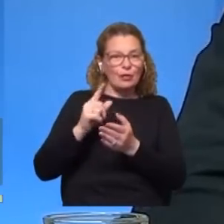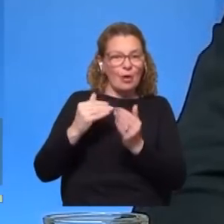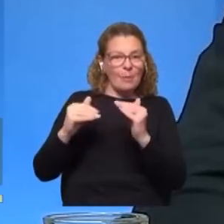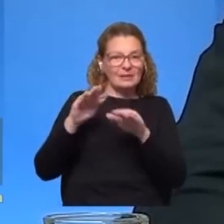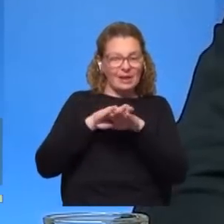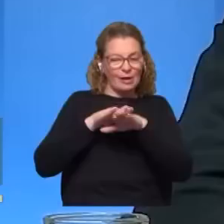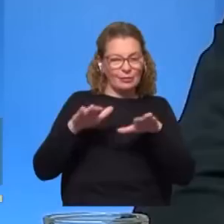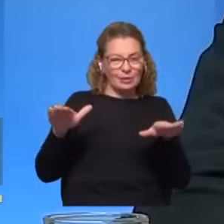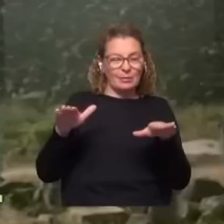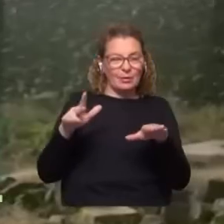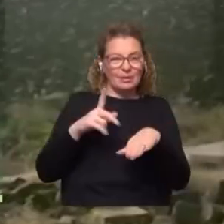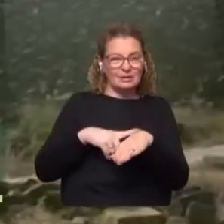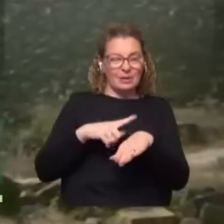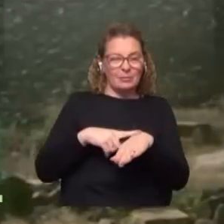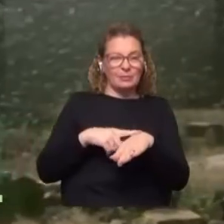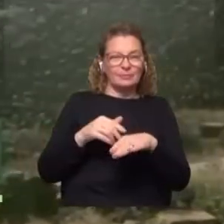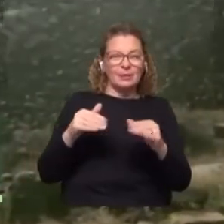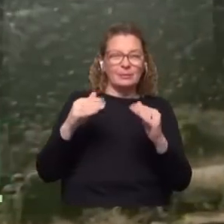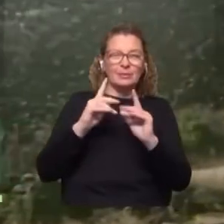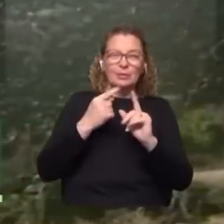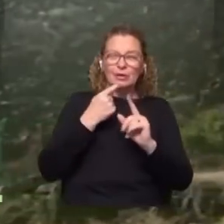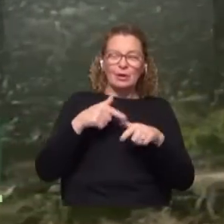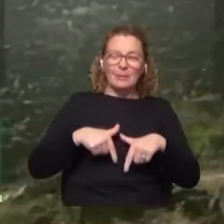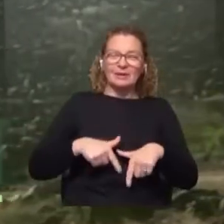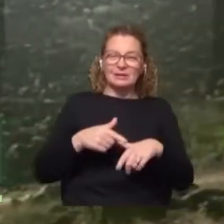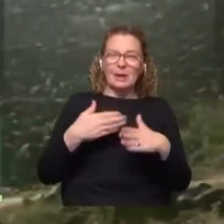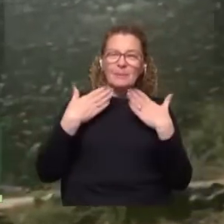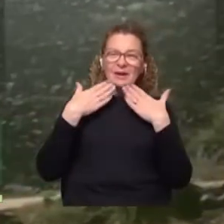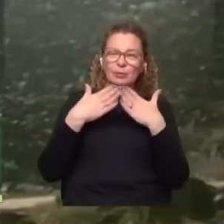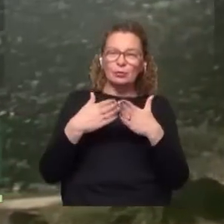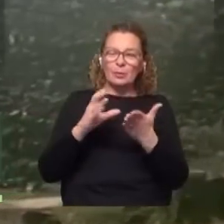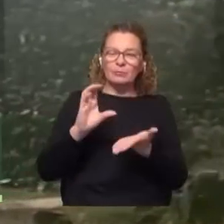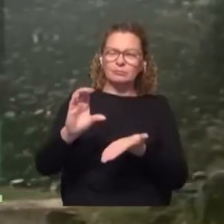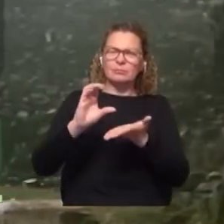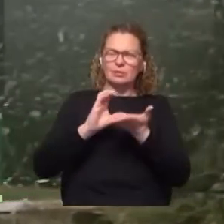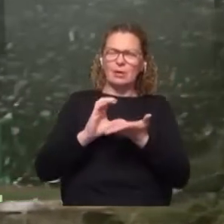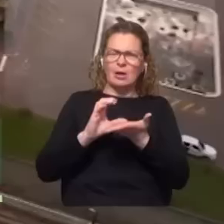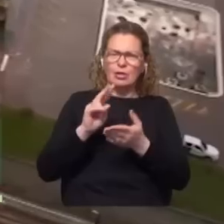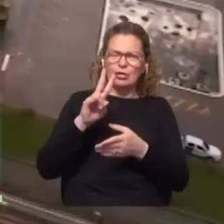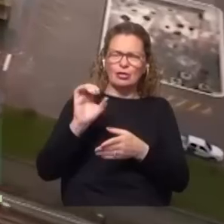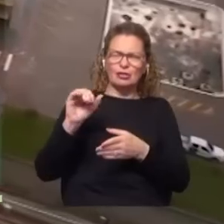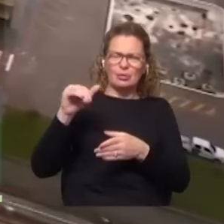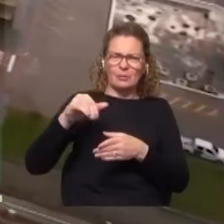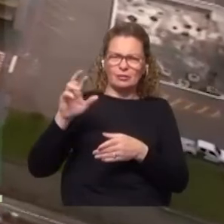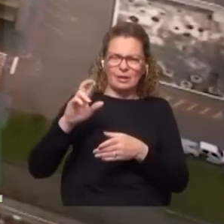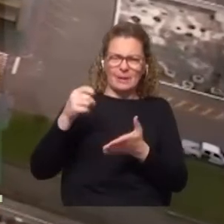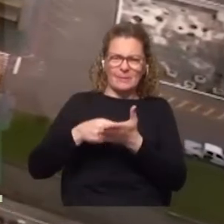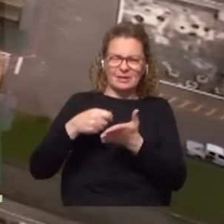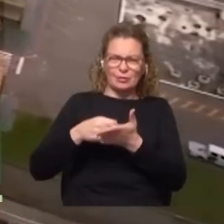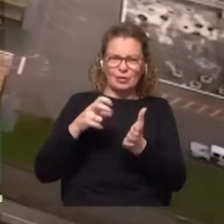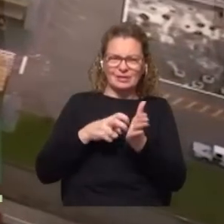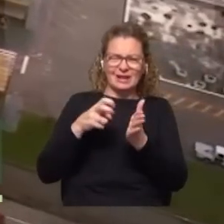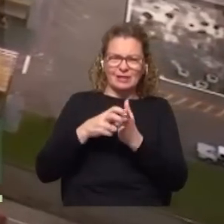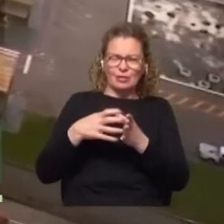sea estable a lo largo del tiempo Así mismo la ministra fue consultada por la partida extra presupuestal de 200 millones de pesos para salto